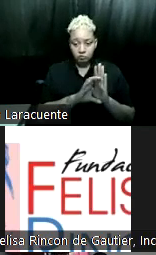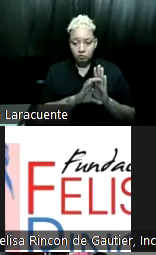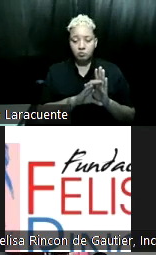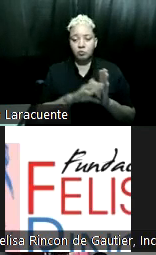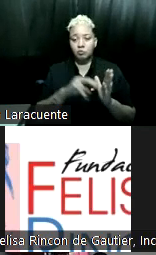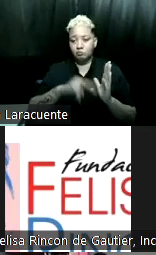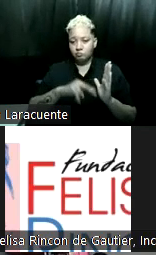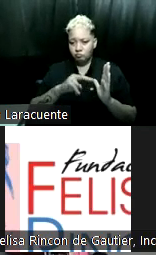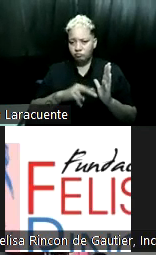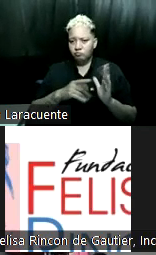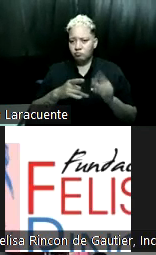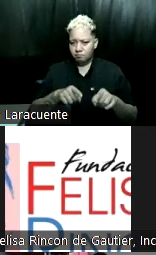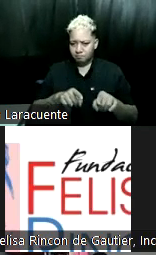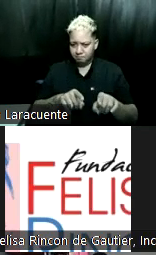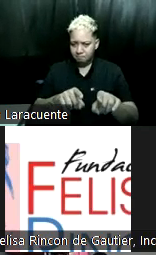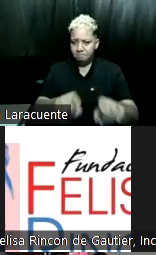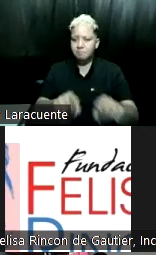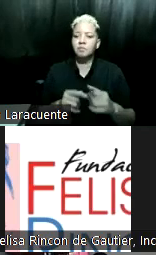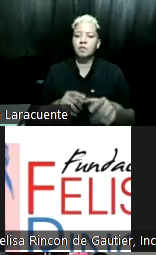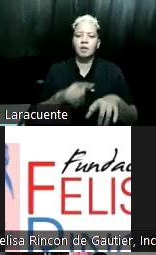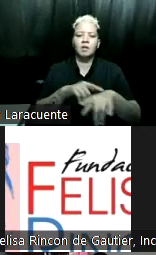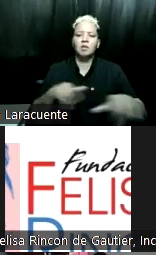leo para así pues